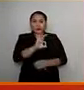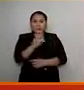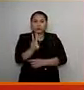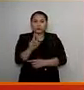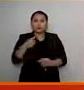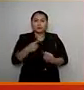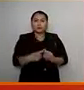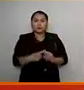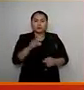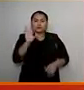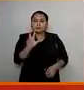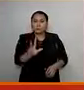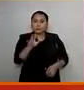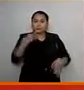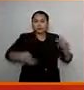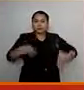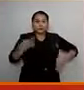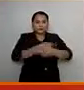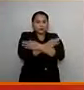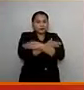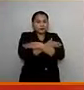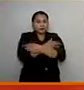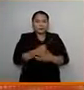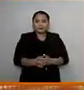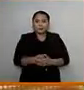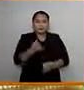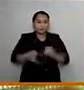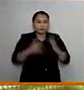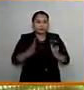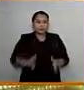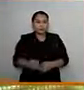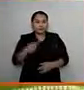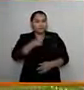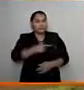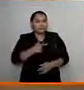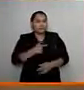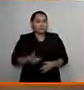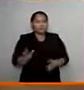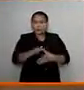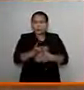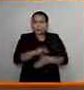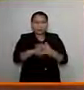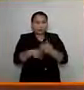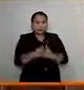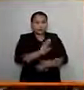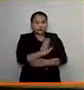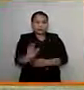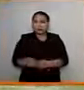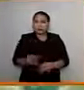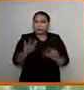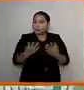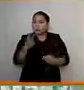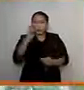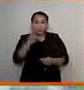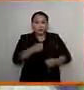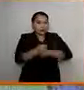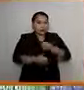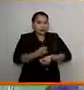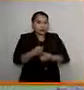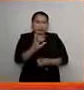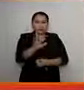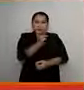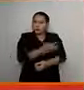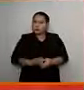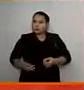92 más 3. Muchas felicidades. Jugadores, fue un gusto compartir con todos ustedes. Los esperamos nuevamente en nuestro sorteo de las 3